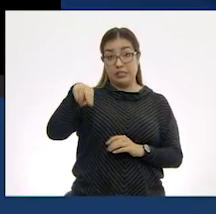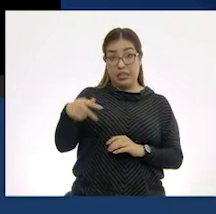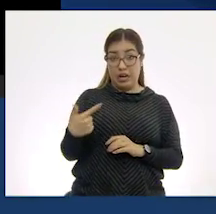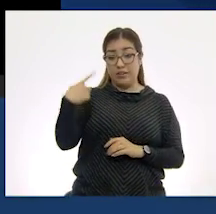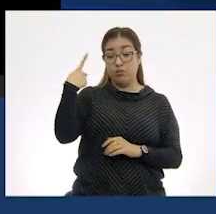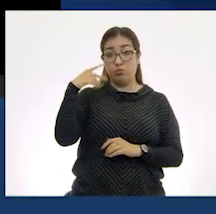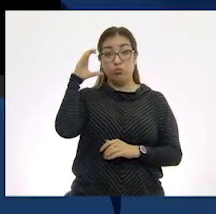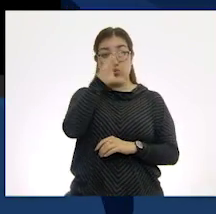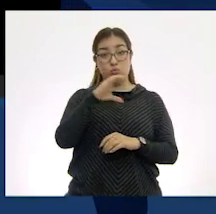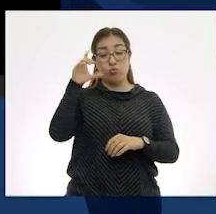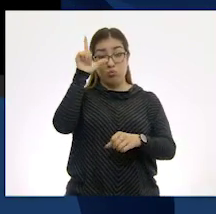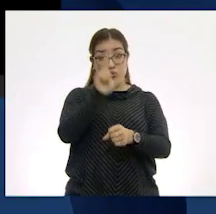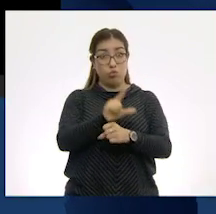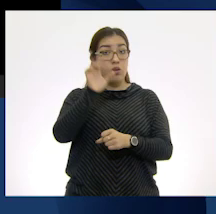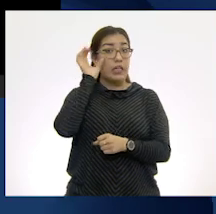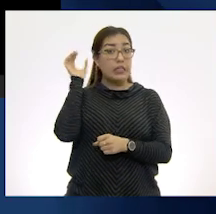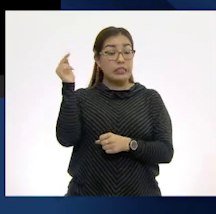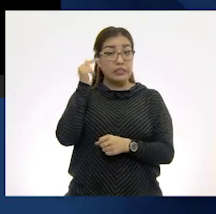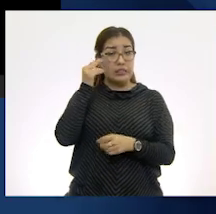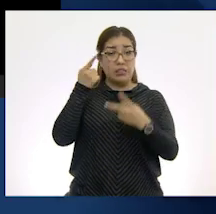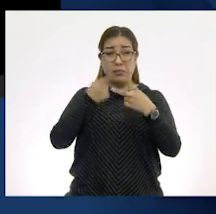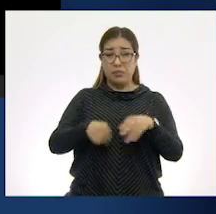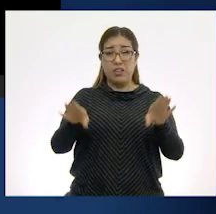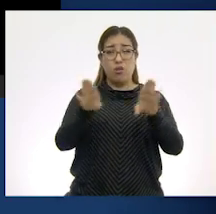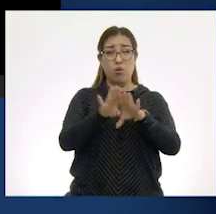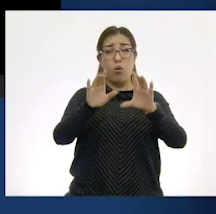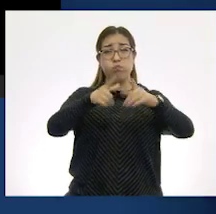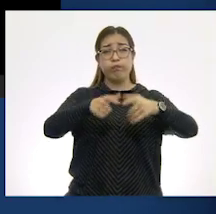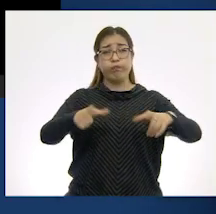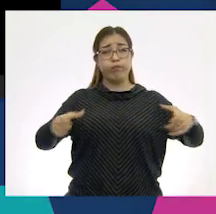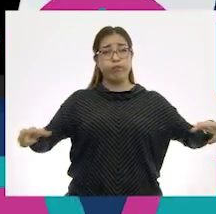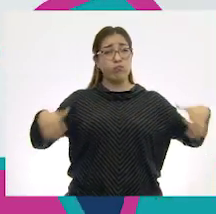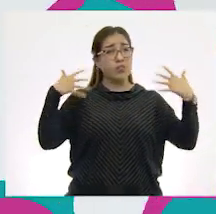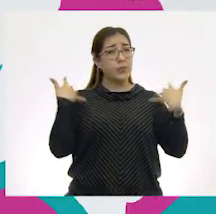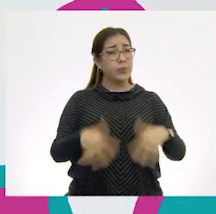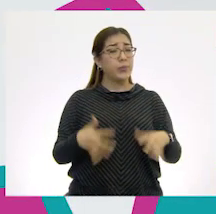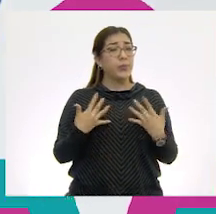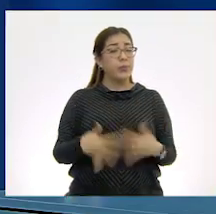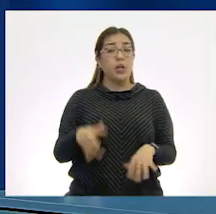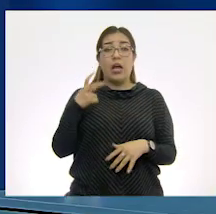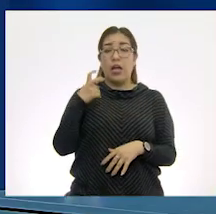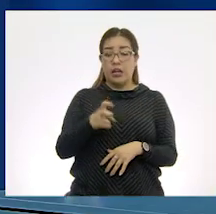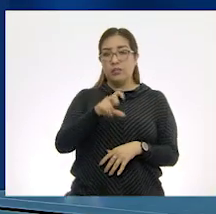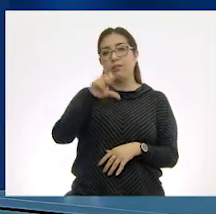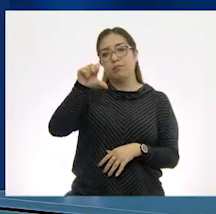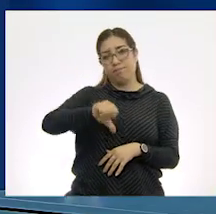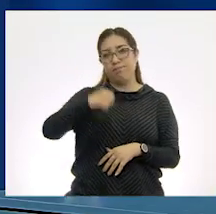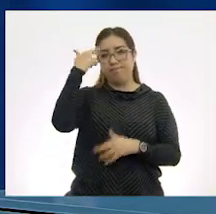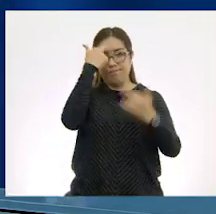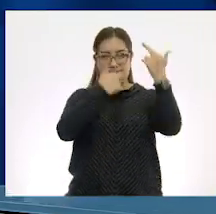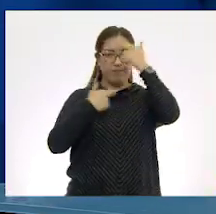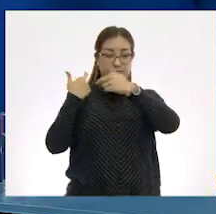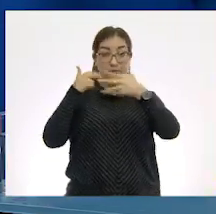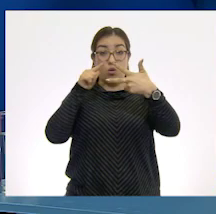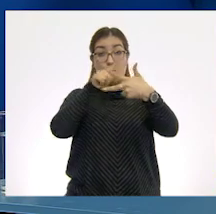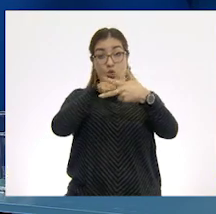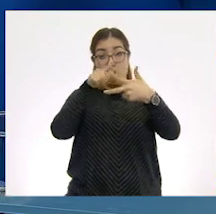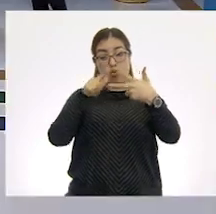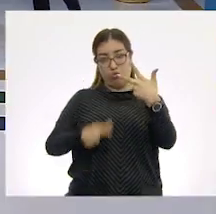china alcanzó un desarrollo indiscutible, que revisaremos de manera rápida en 8 puntos. Muy